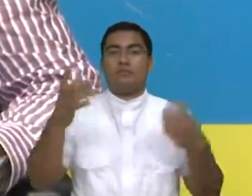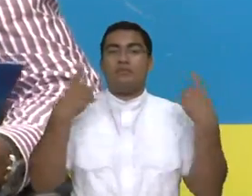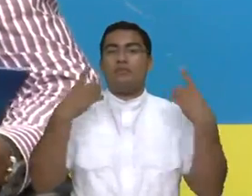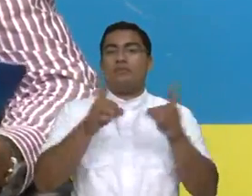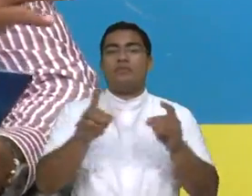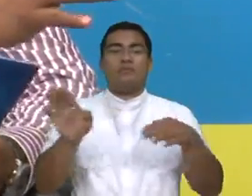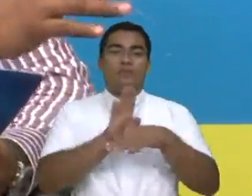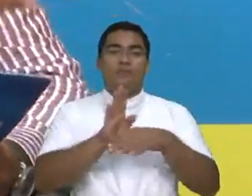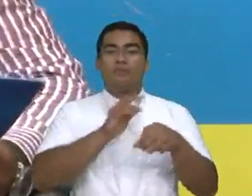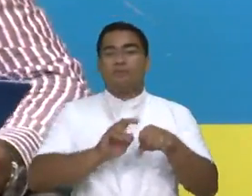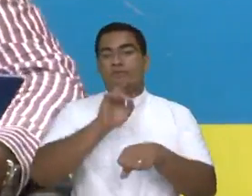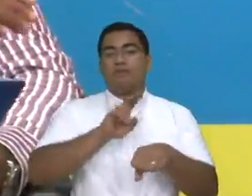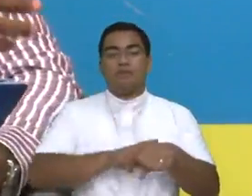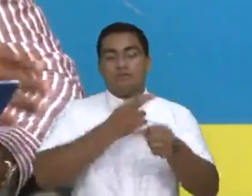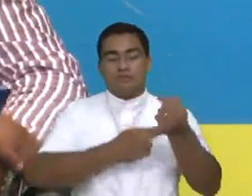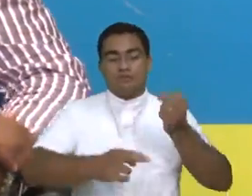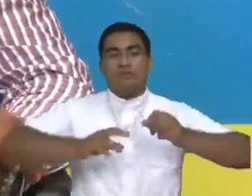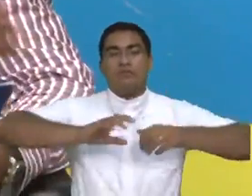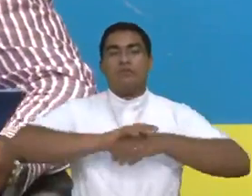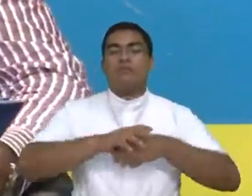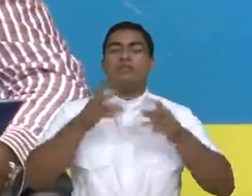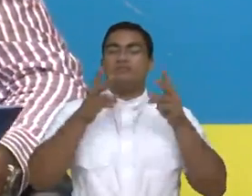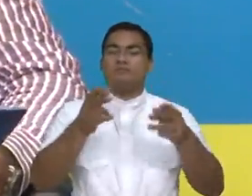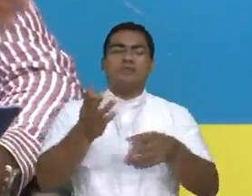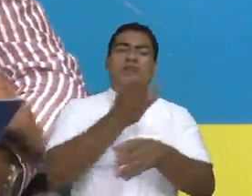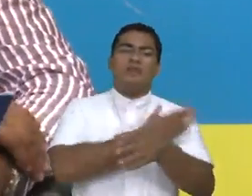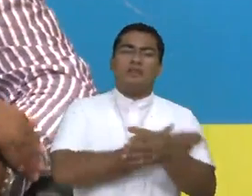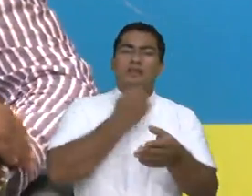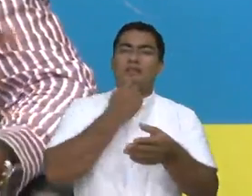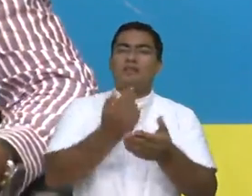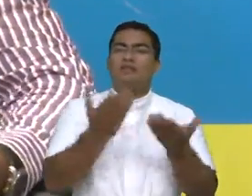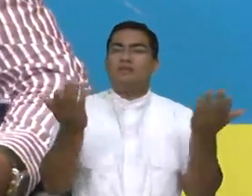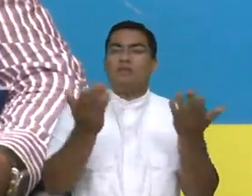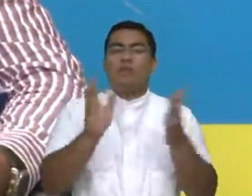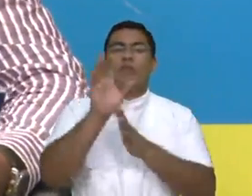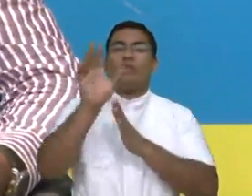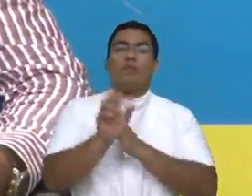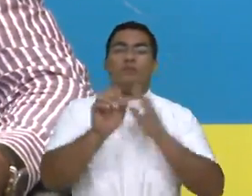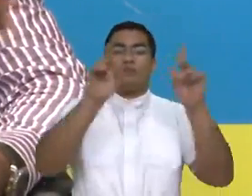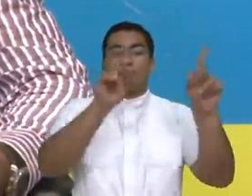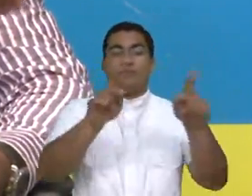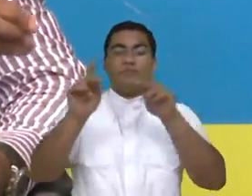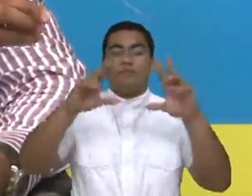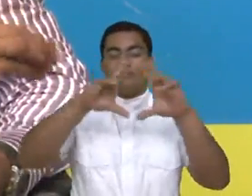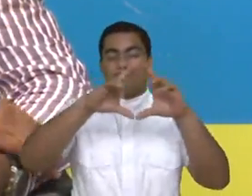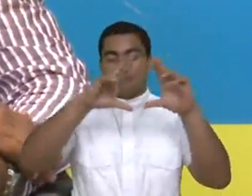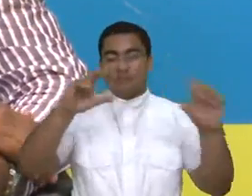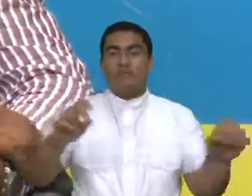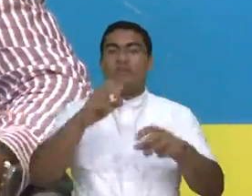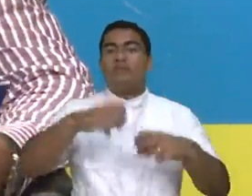Sangre. Doctor, antes que nos fuéramos a la pausa, yo le decía, ¿hay una estadística de cuántos nicaragüenses tienen este